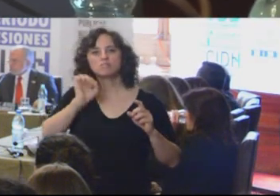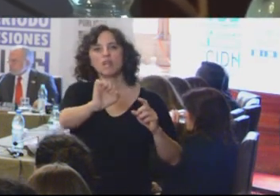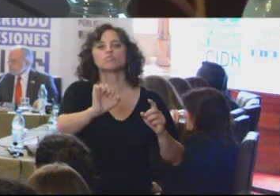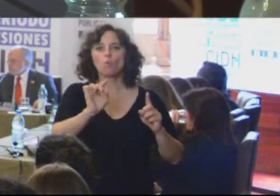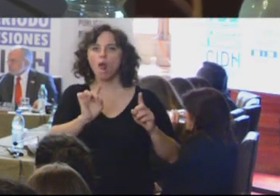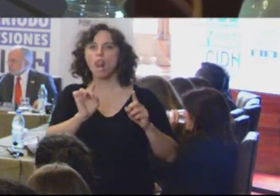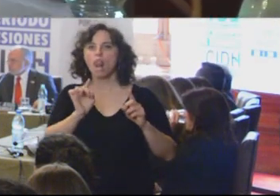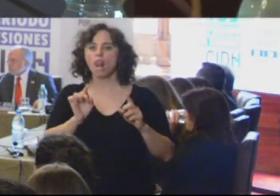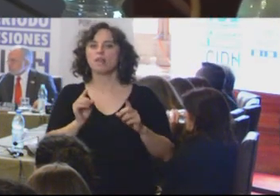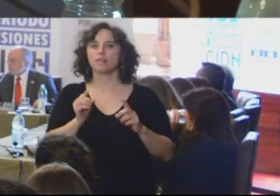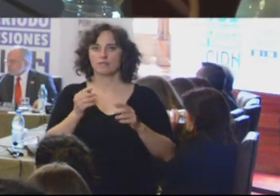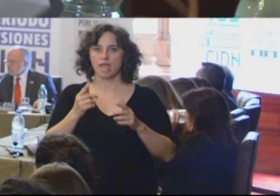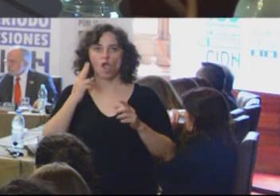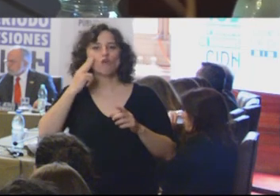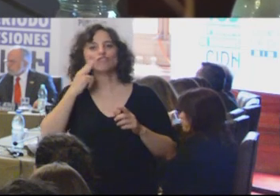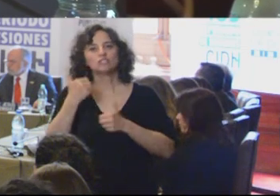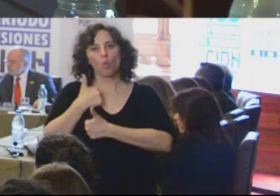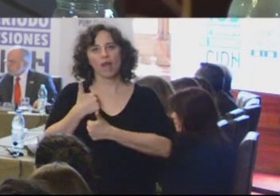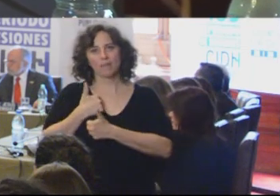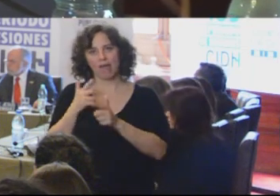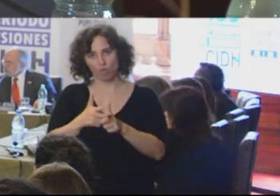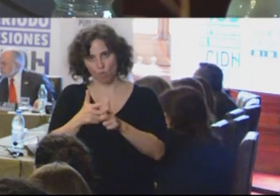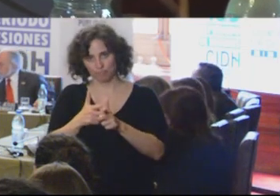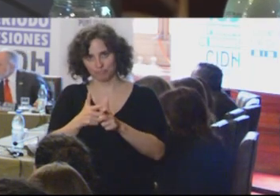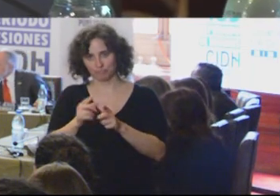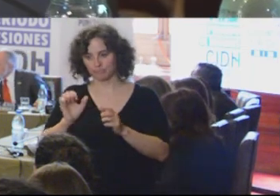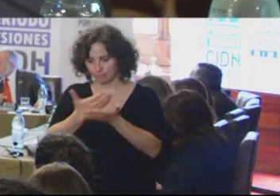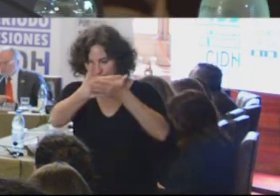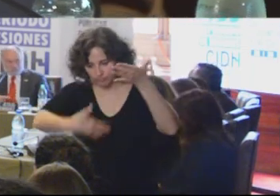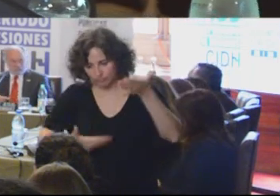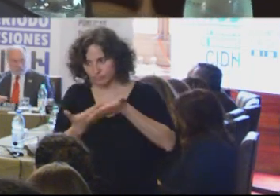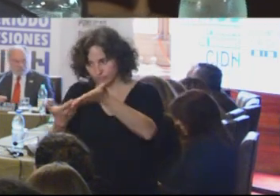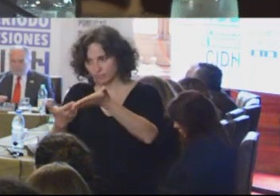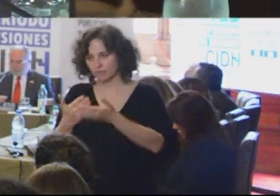conflicto armado muchas gracias